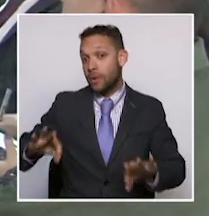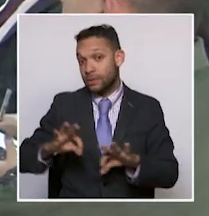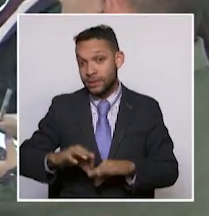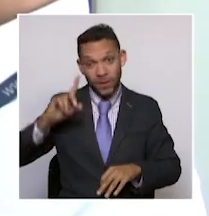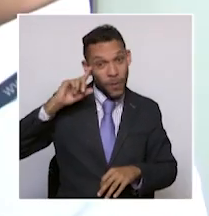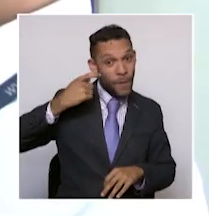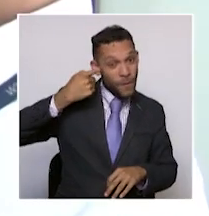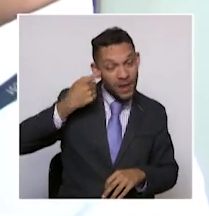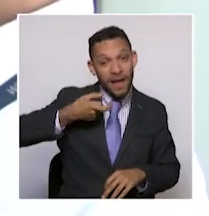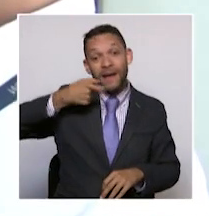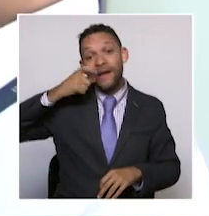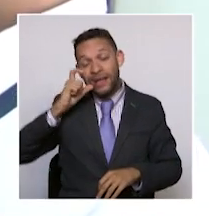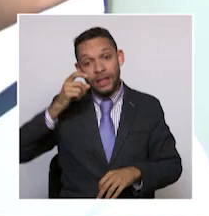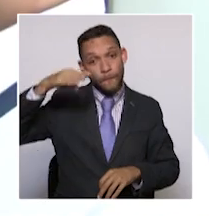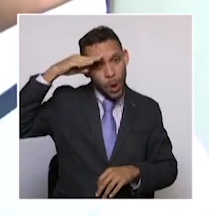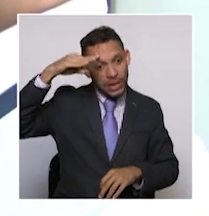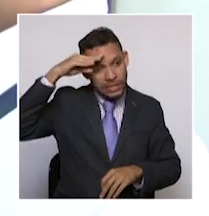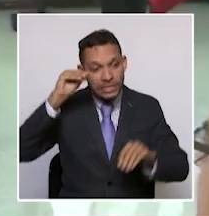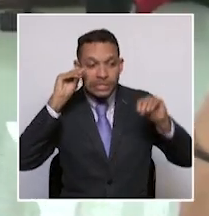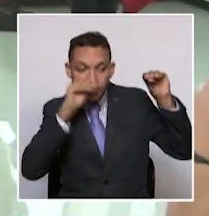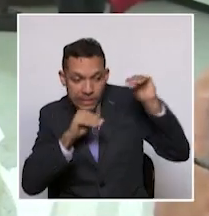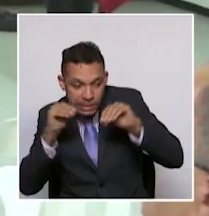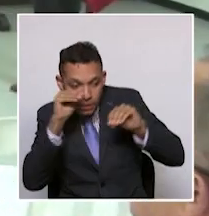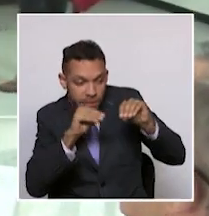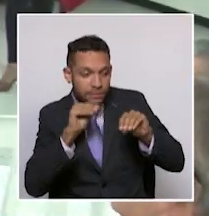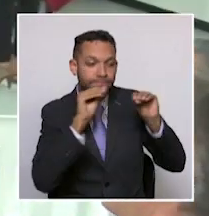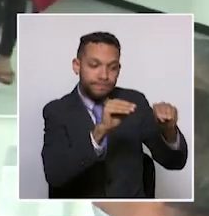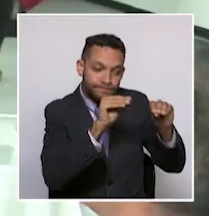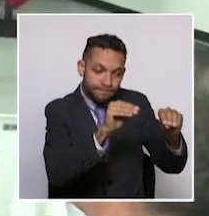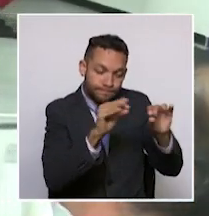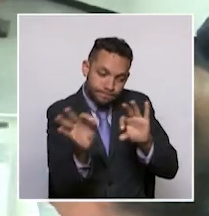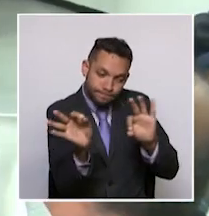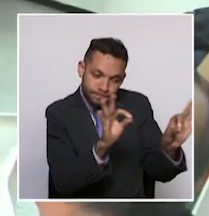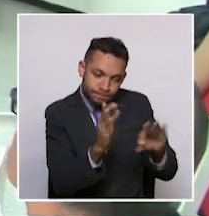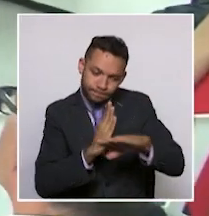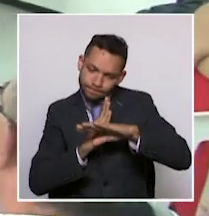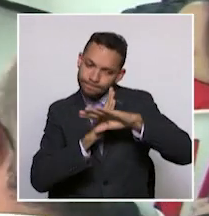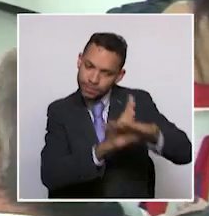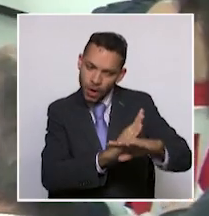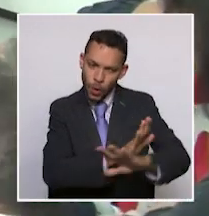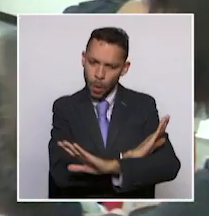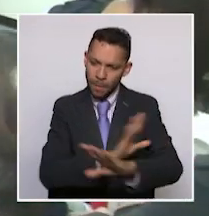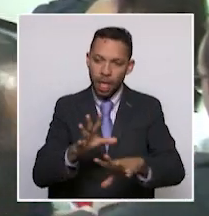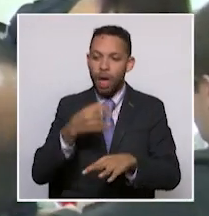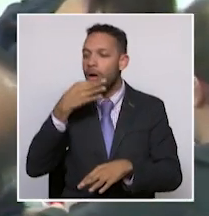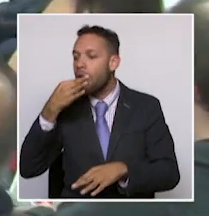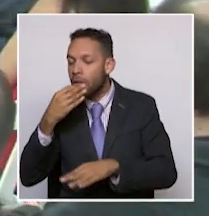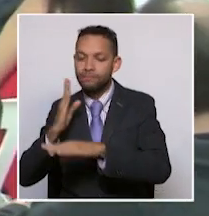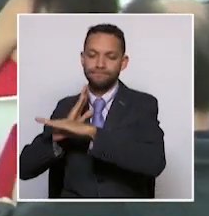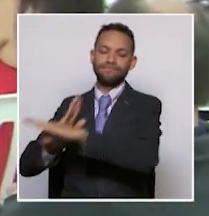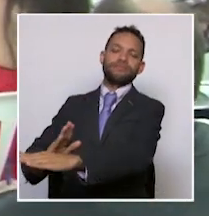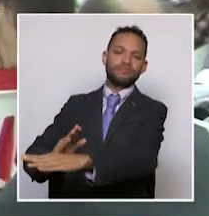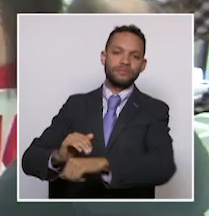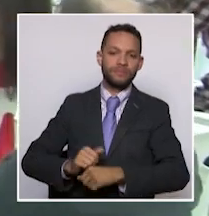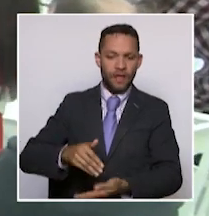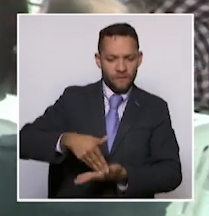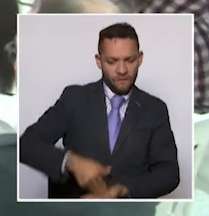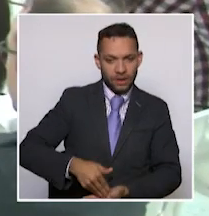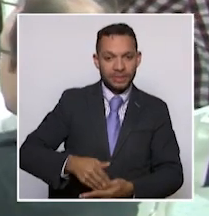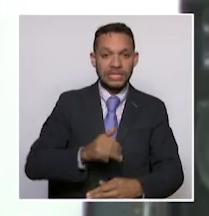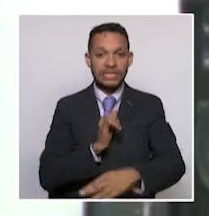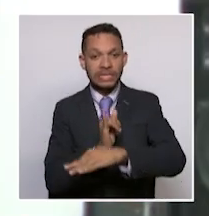Policía Nacional, adelanta campañas de prevención en todo el departamento para prevenir este tipo de casos. Necesitamos que las instituciones de